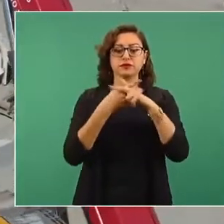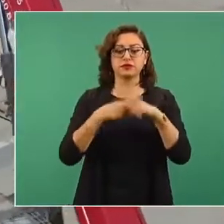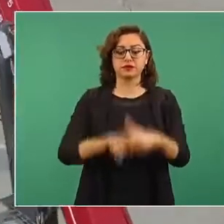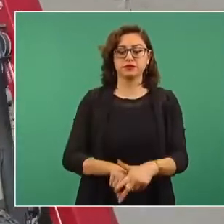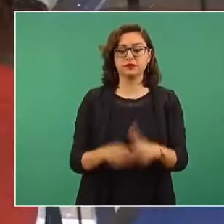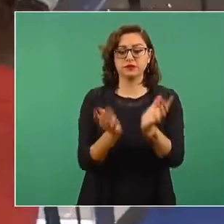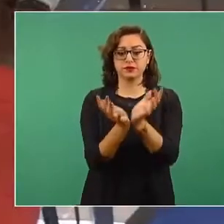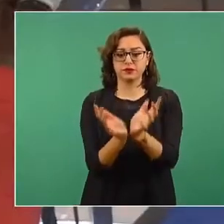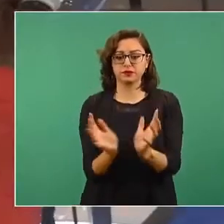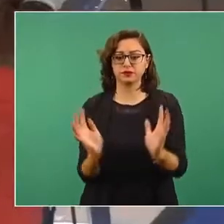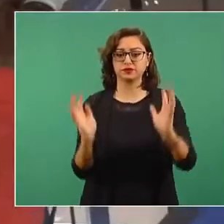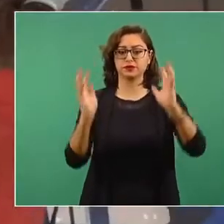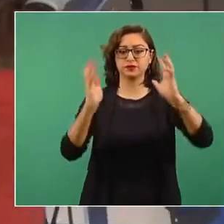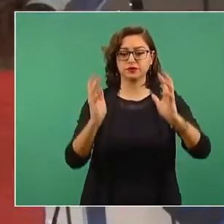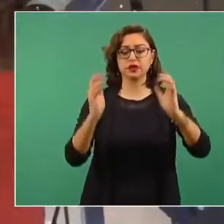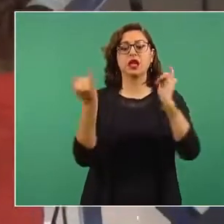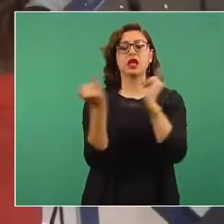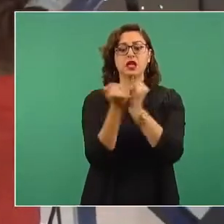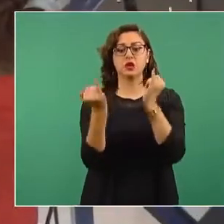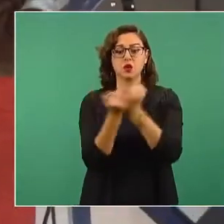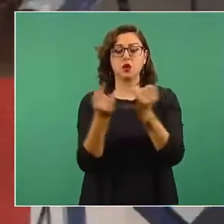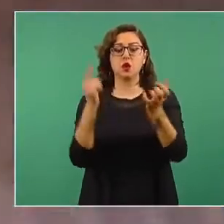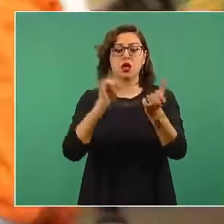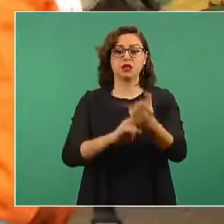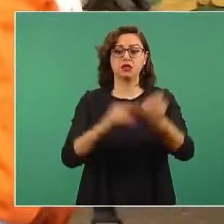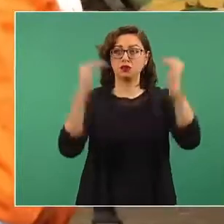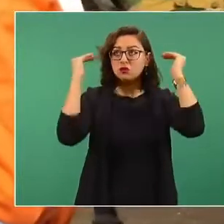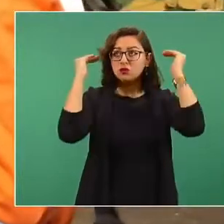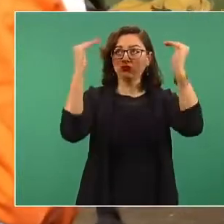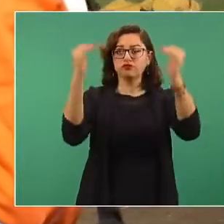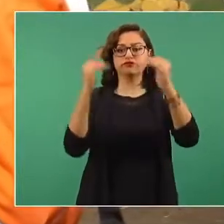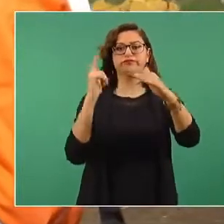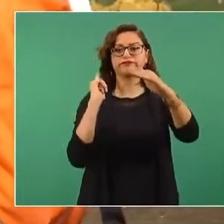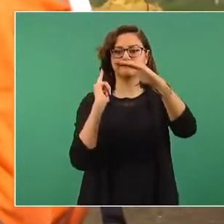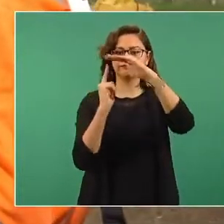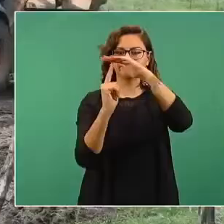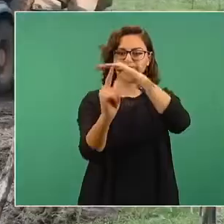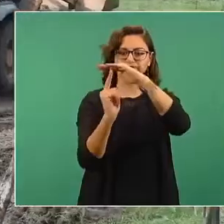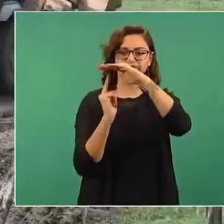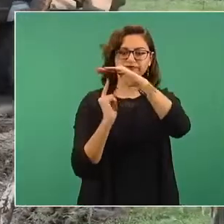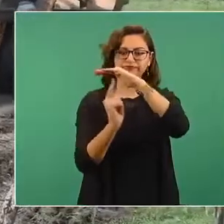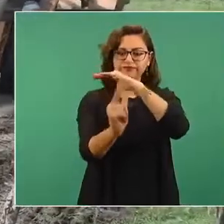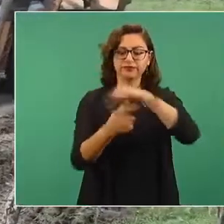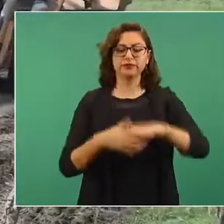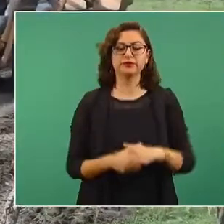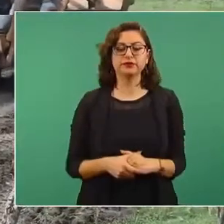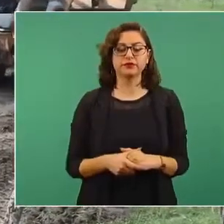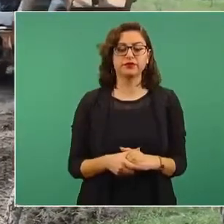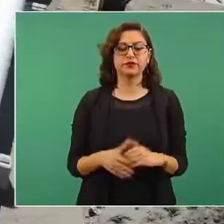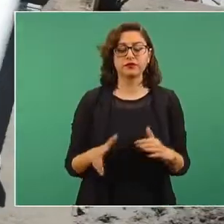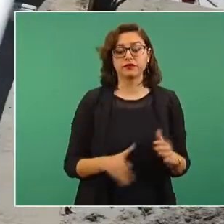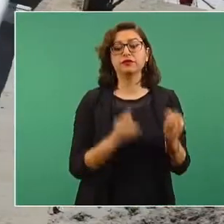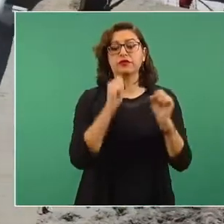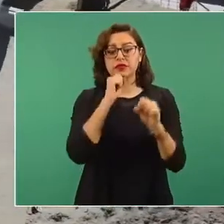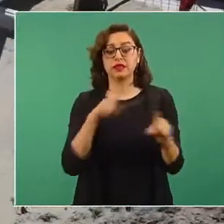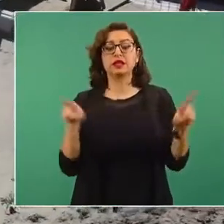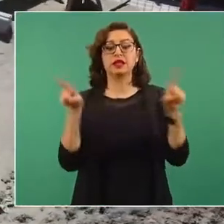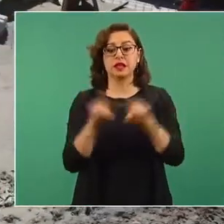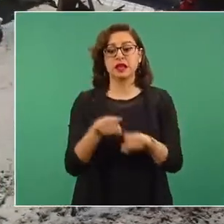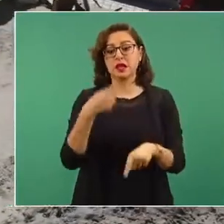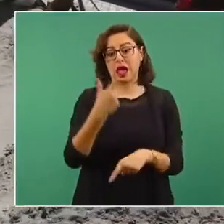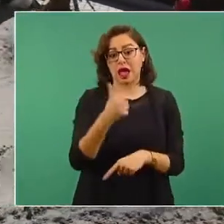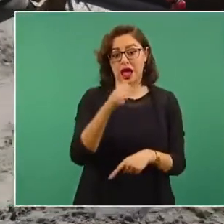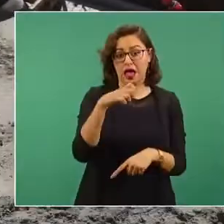inferiores con gajo muñón y en la soldadura interior de los ecuadores. En los trabajos de integración, continúan los trabajos de desarrollo en el tramo 3 del gasoducto